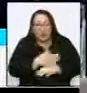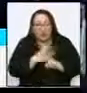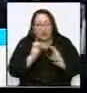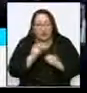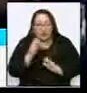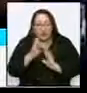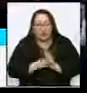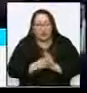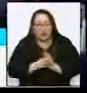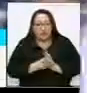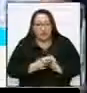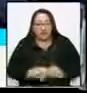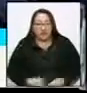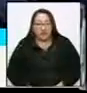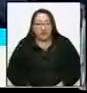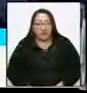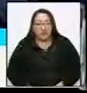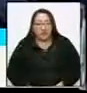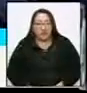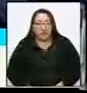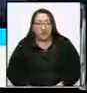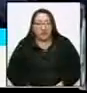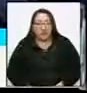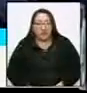de fondo y de discusión.